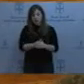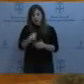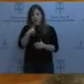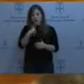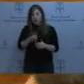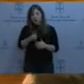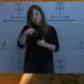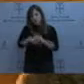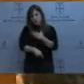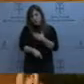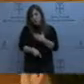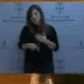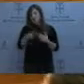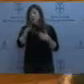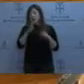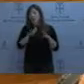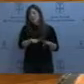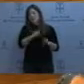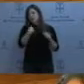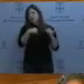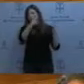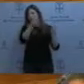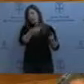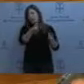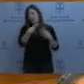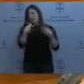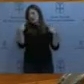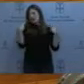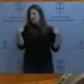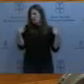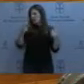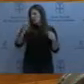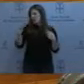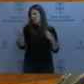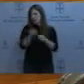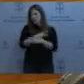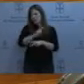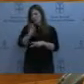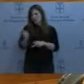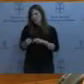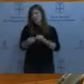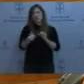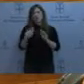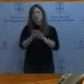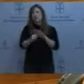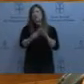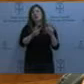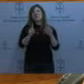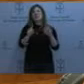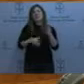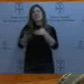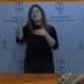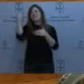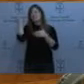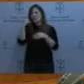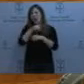diré más. Dejando al margen todo esto que usted comentaba sobre la seguridad social, etc., ni la hablaré del 96 y de aquellas concesiones que en su día se